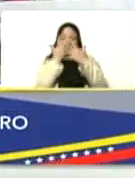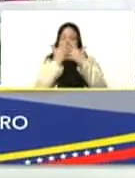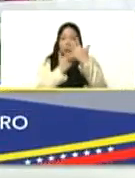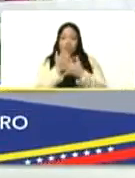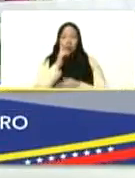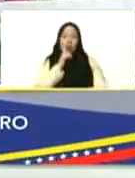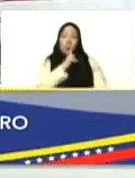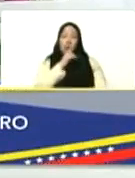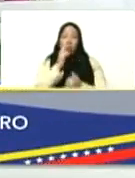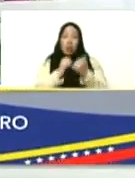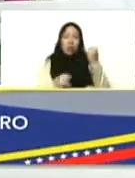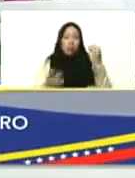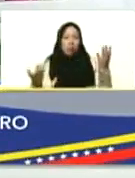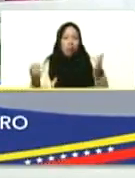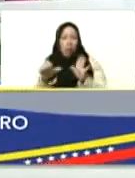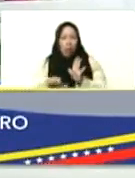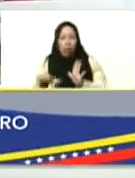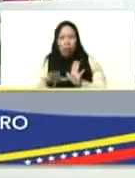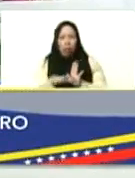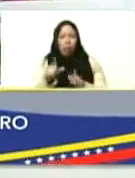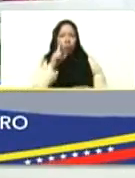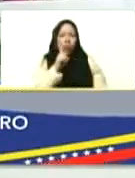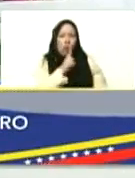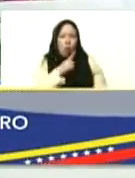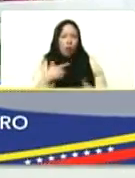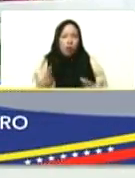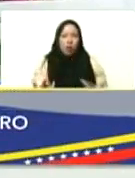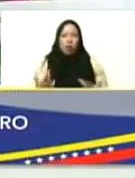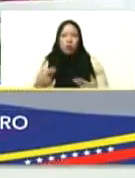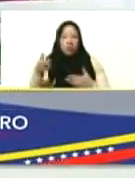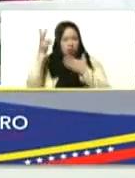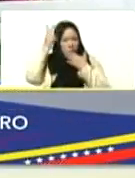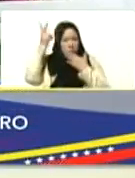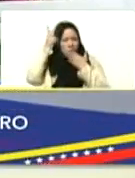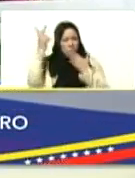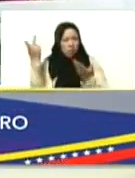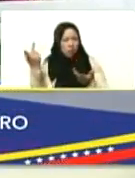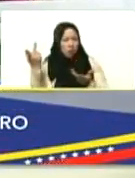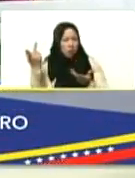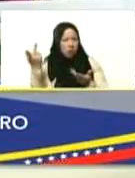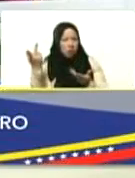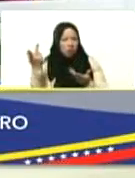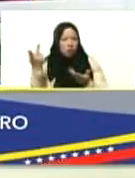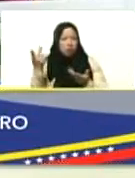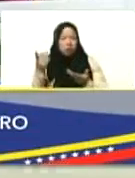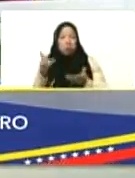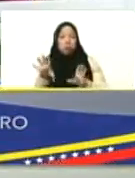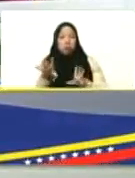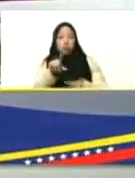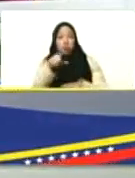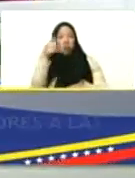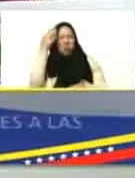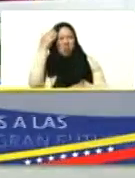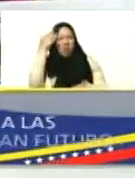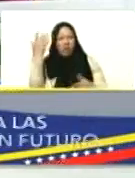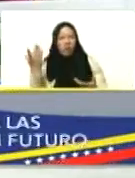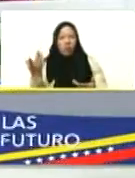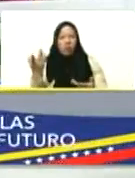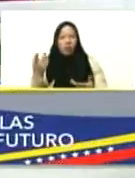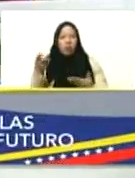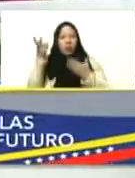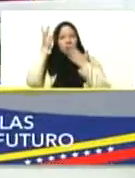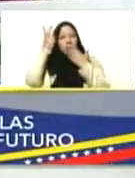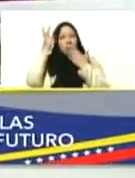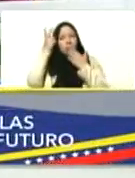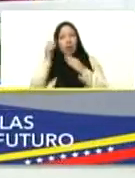¿El segundo nombre de qué viene? Es una india. Una india. Ah, Noelí, ¿qué te parece? Una india,